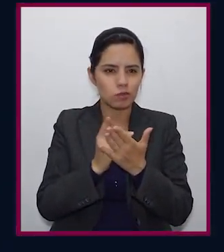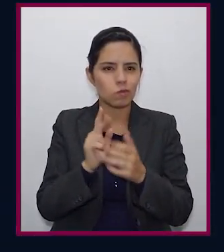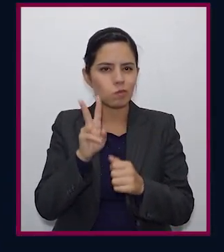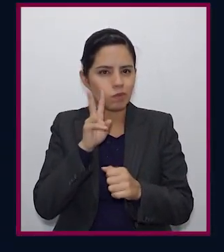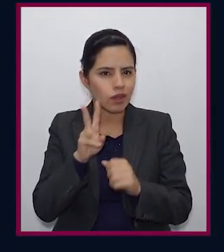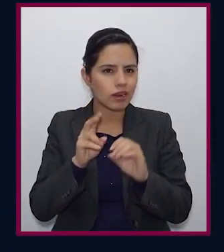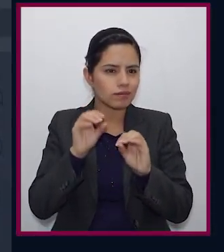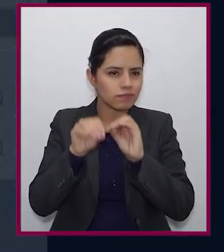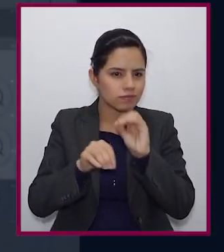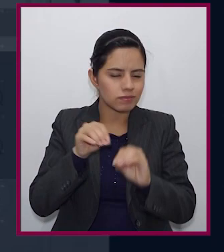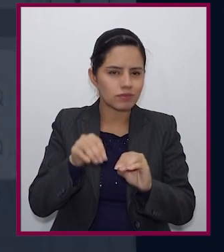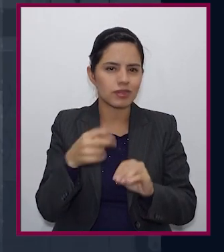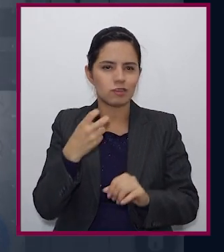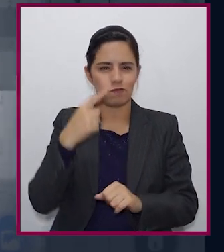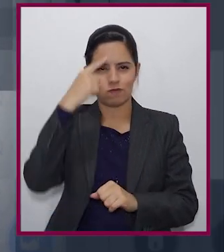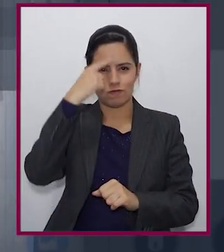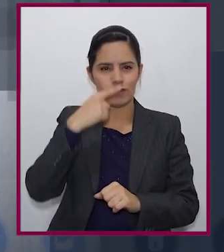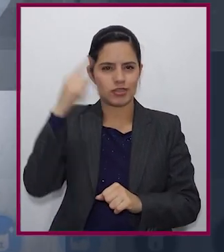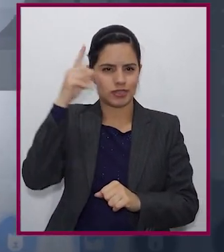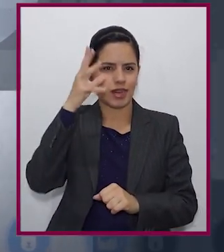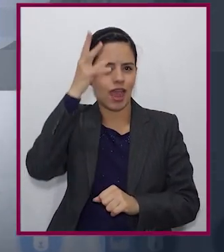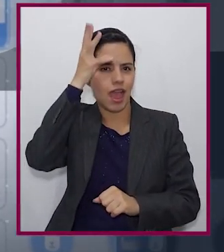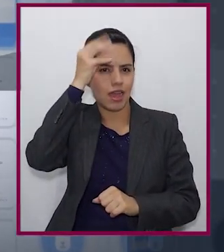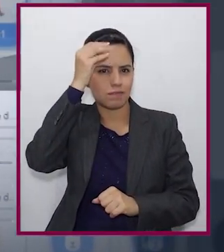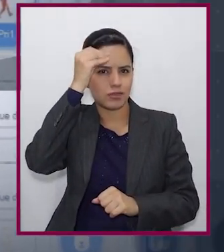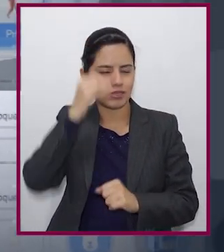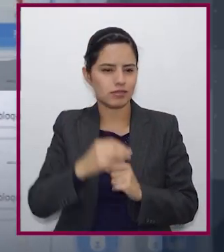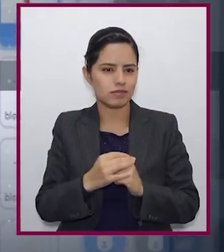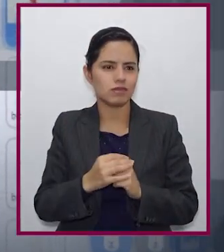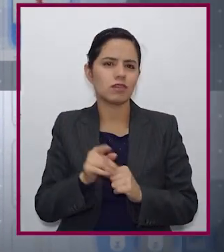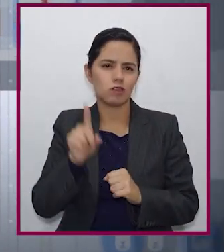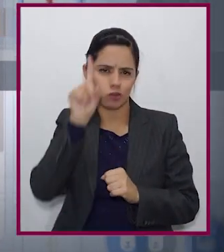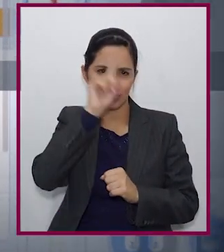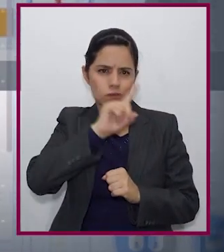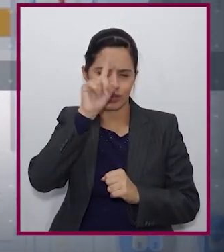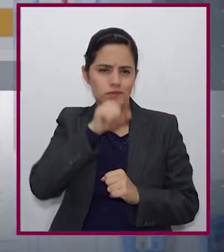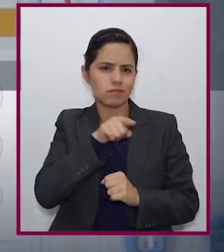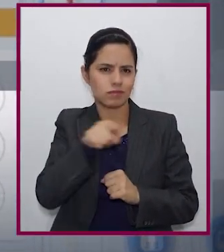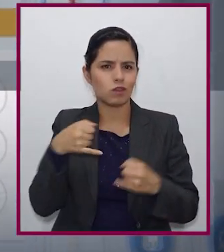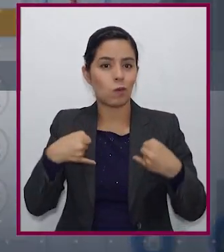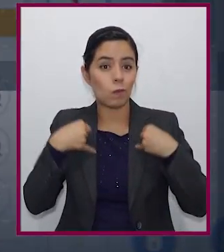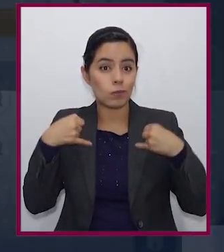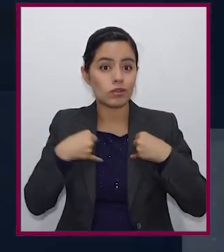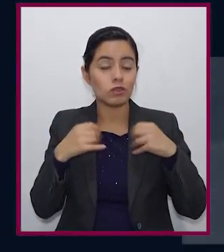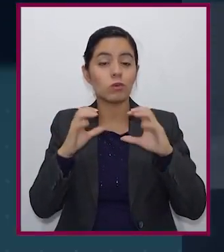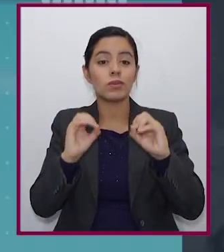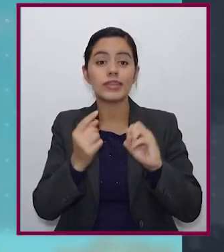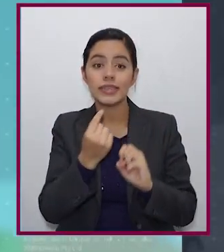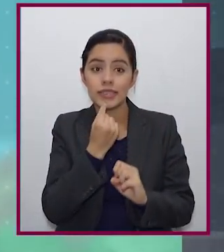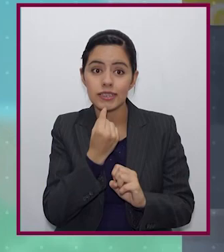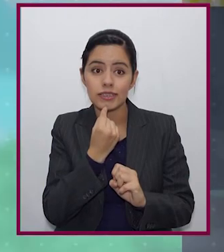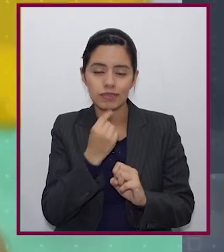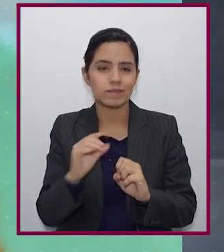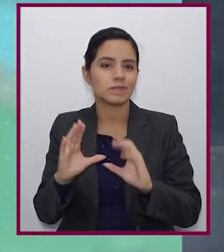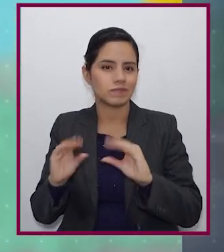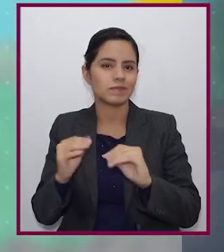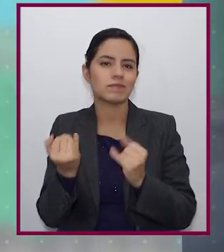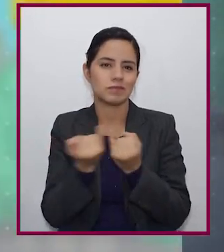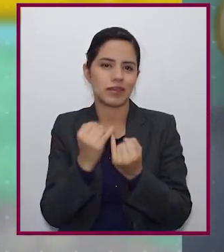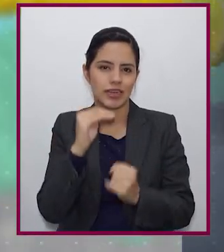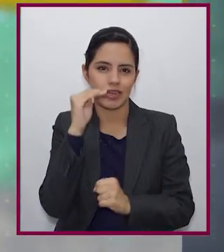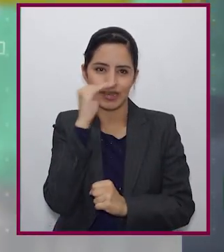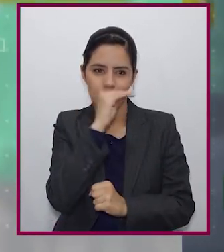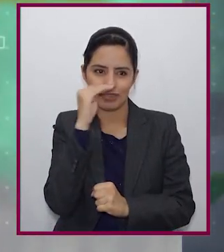visual y por eso es muy fácil aprender a usarlo. Tanto que está recomendado para jóvenes y hasta para niños. Además es